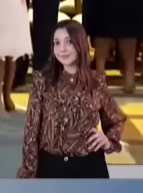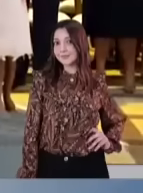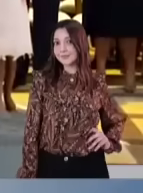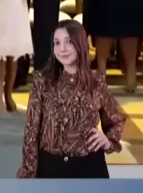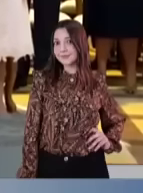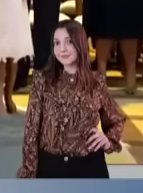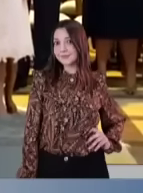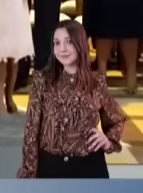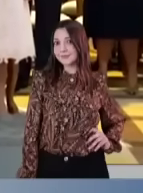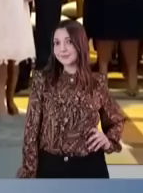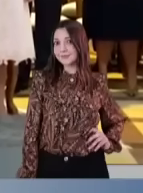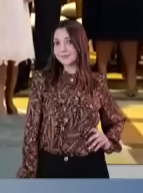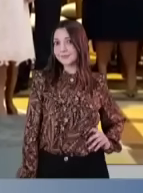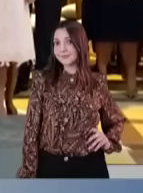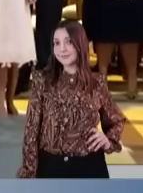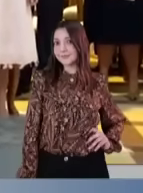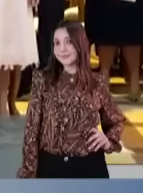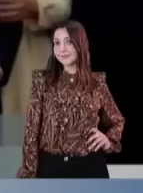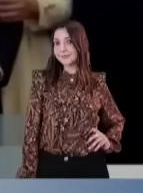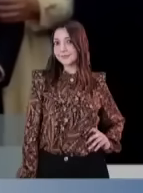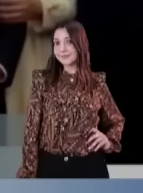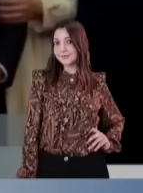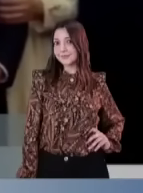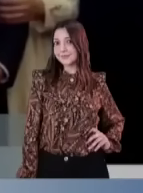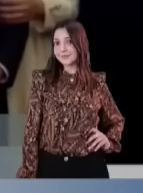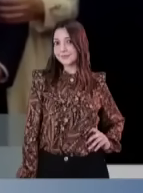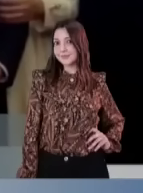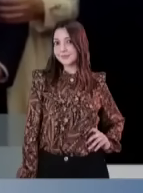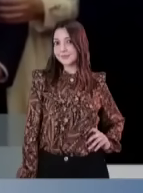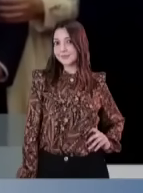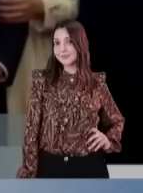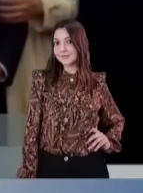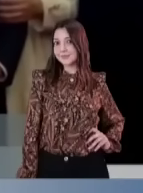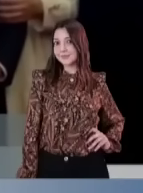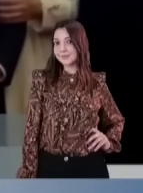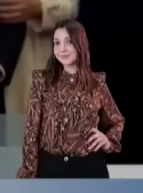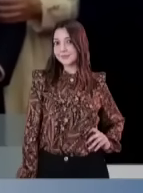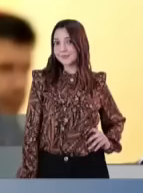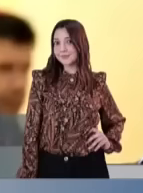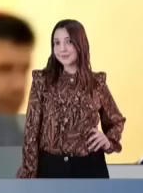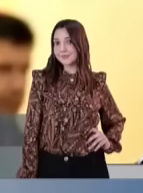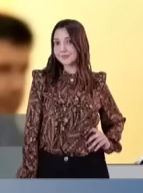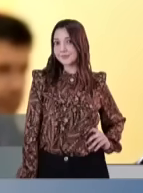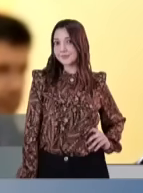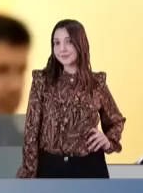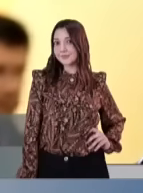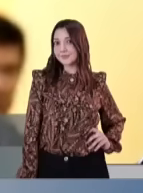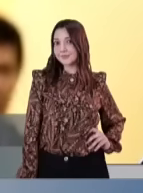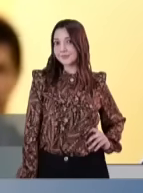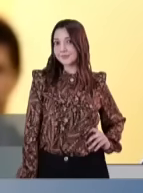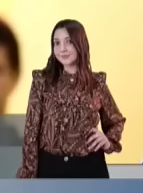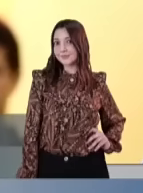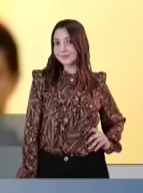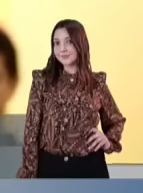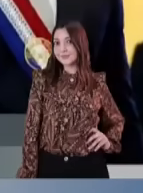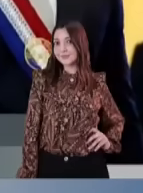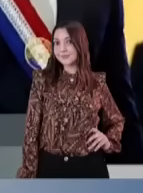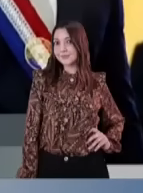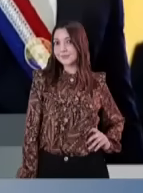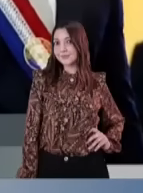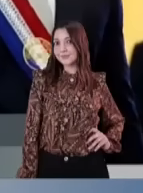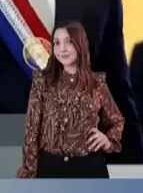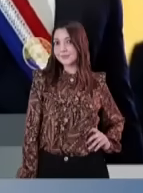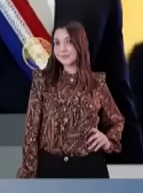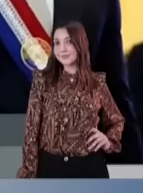él. A ver, normalmente los presidentes hacen cambios de gabinete con alguien al lado, que son dos, tres